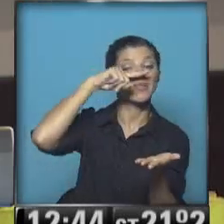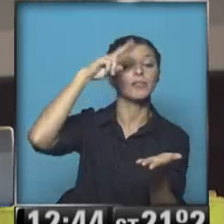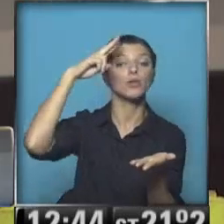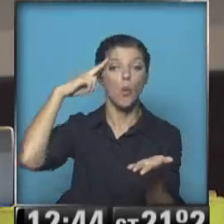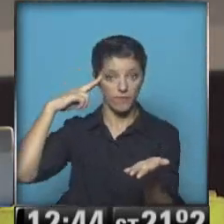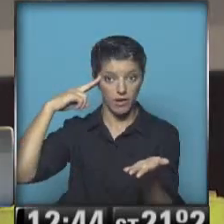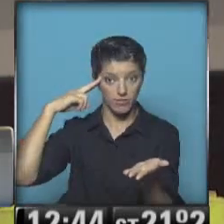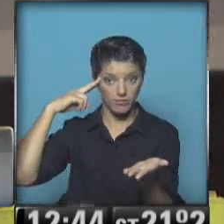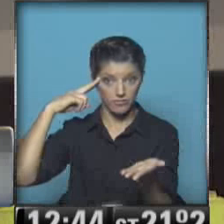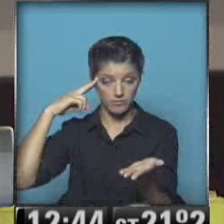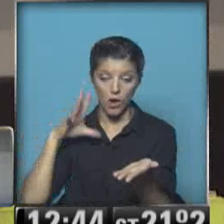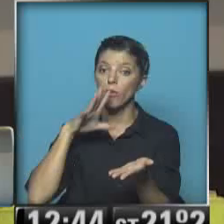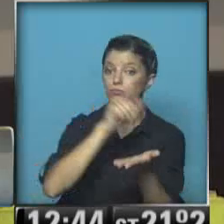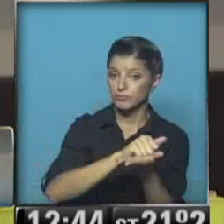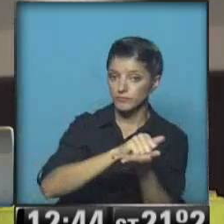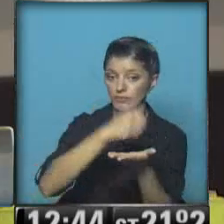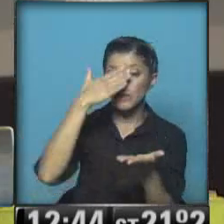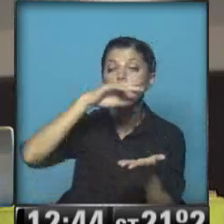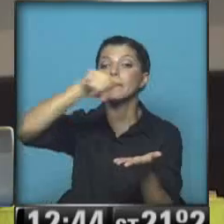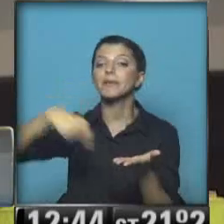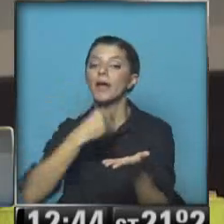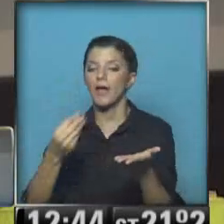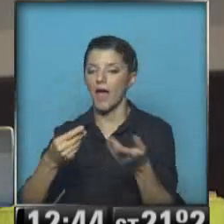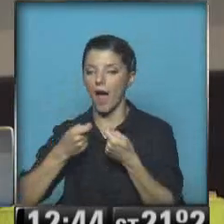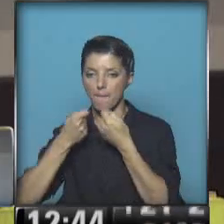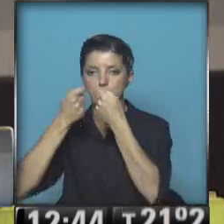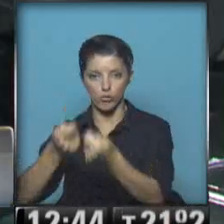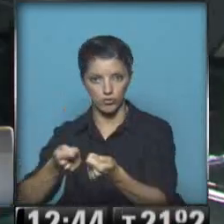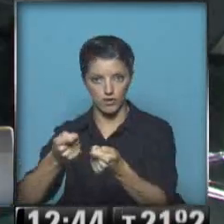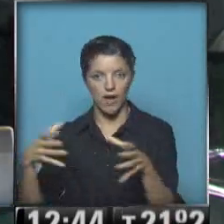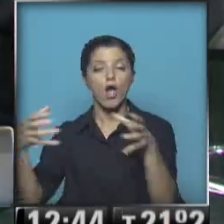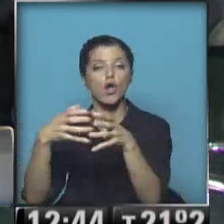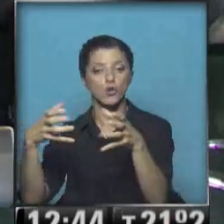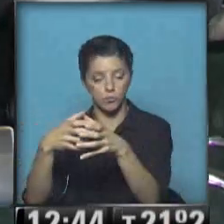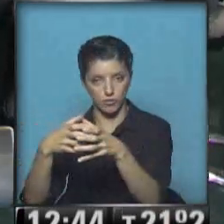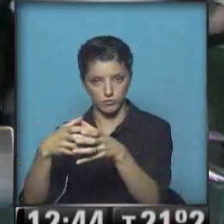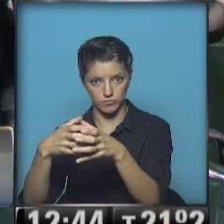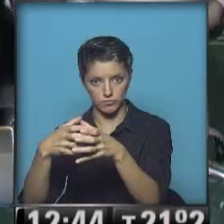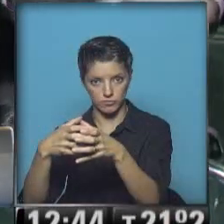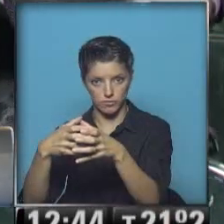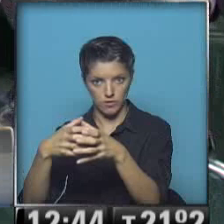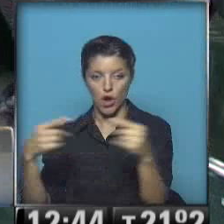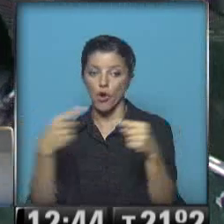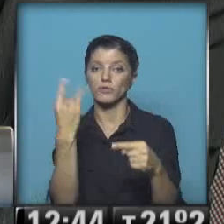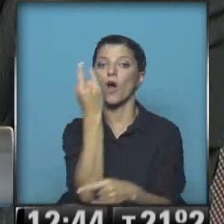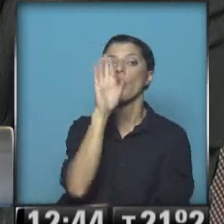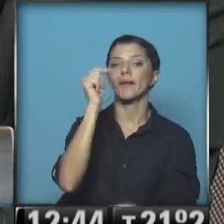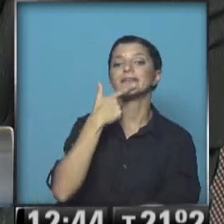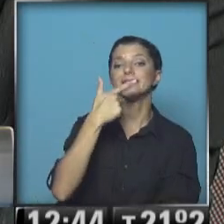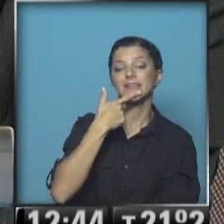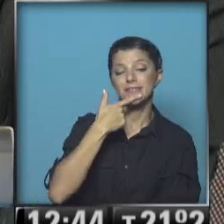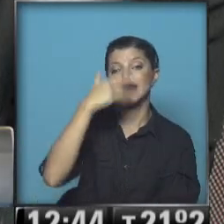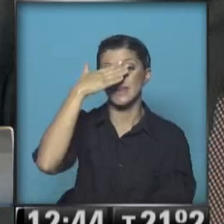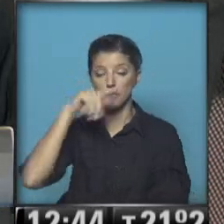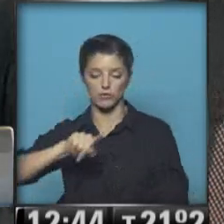y lo que lo que aparece después es el apoyo a los grupos que combaten a los soviéticos y que después se le